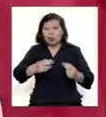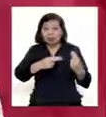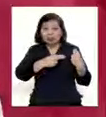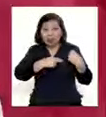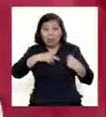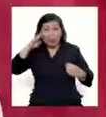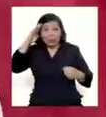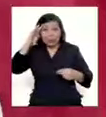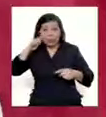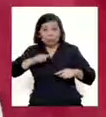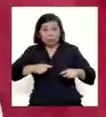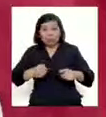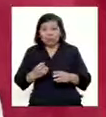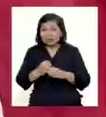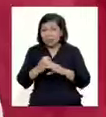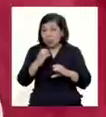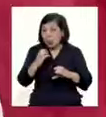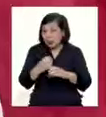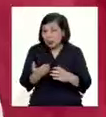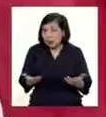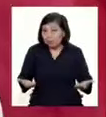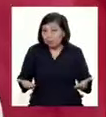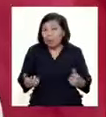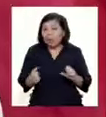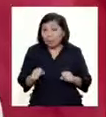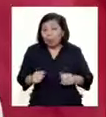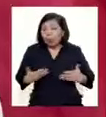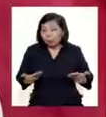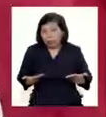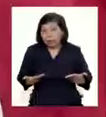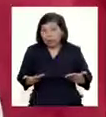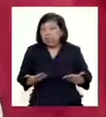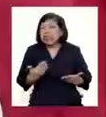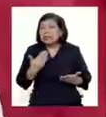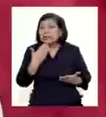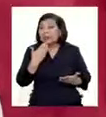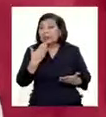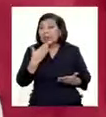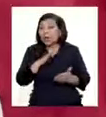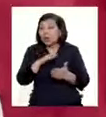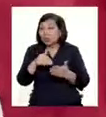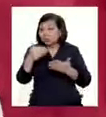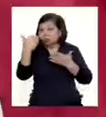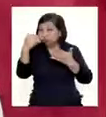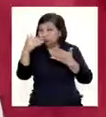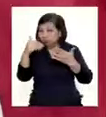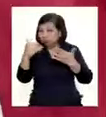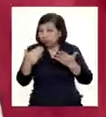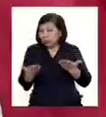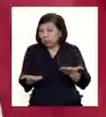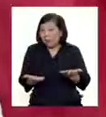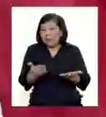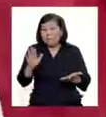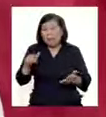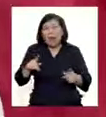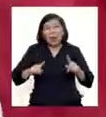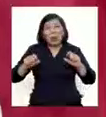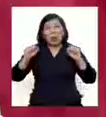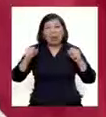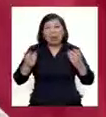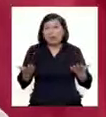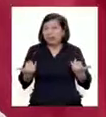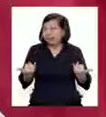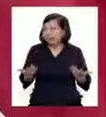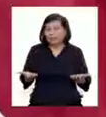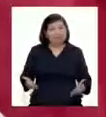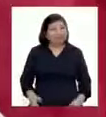las intervenciones a los buses informales, para poder también identificar todas estas, todos estos agentes perturbadores que están en este